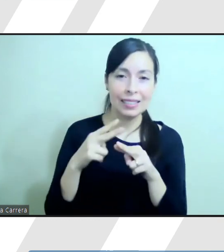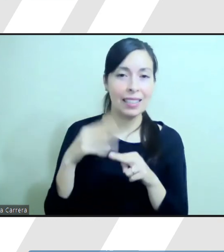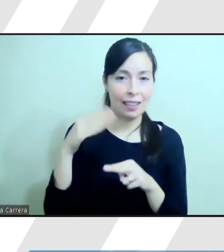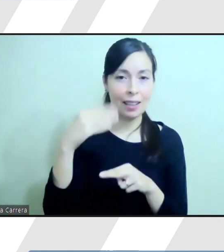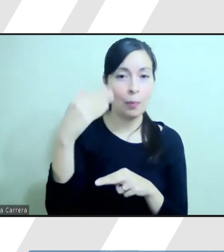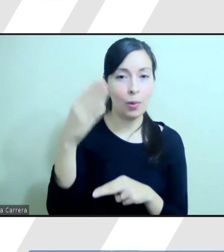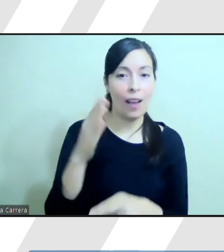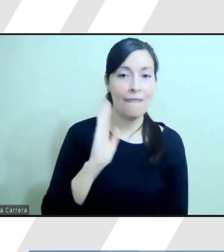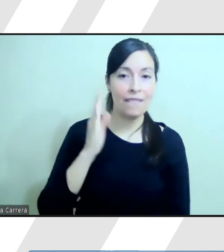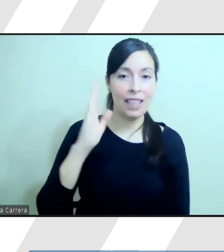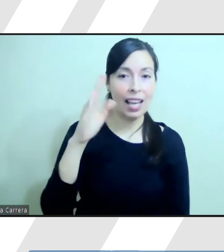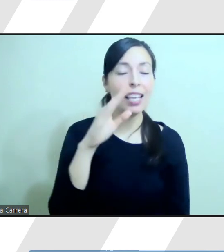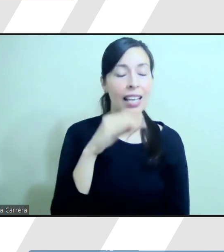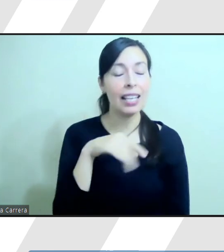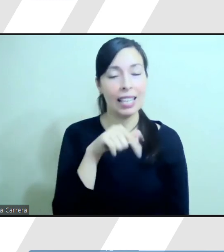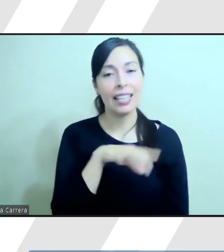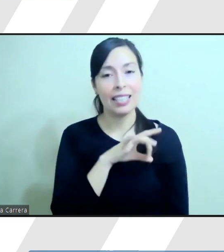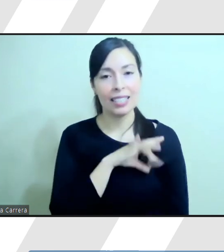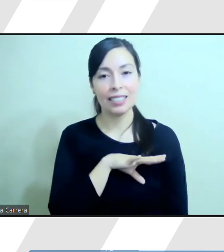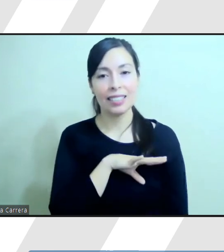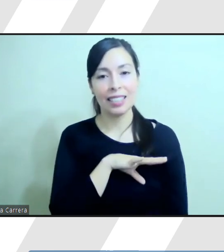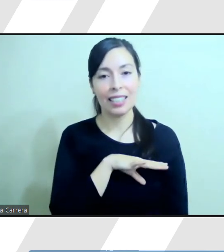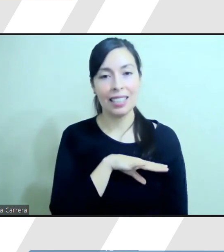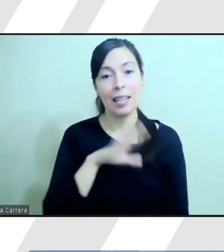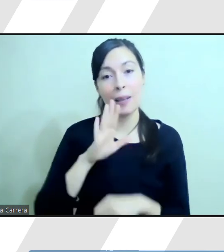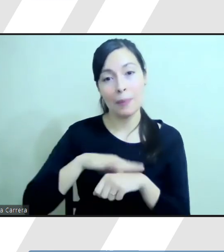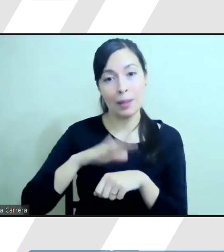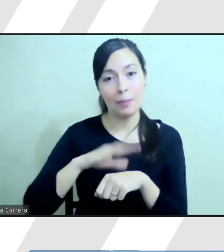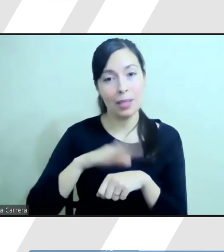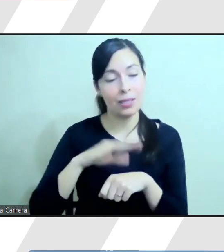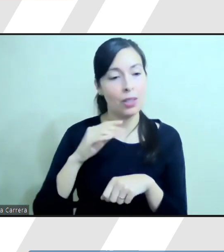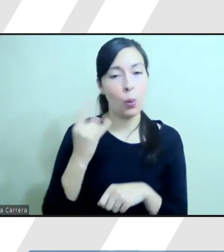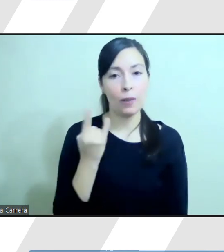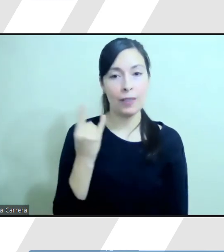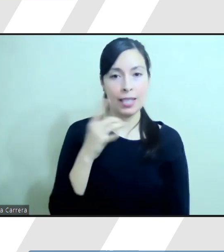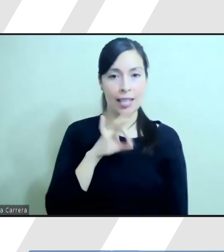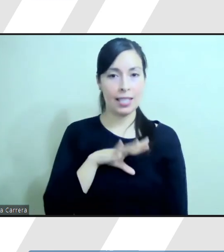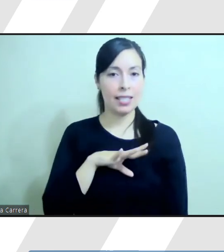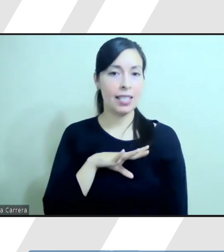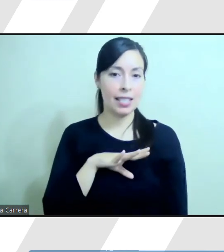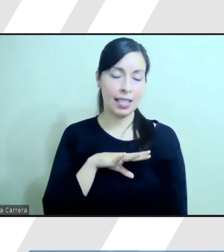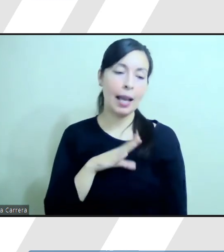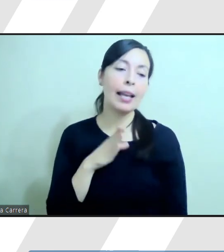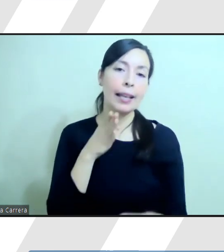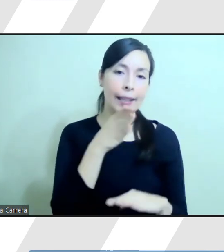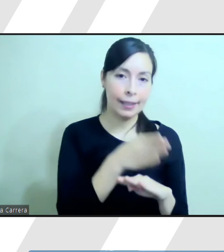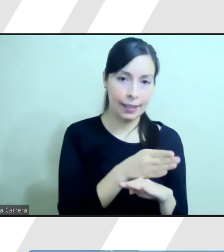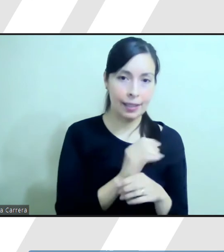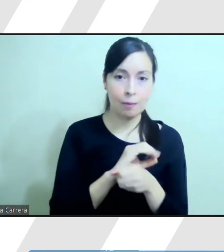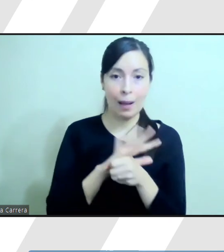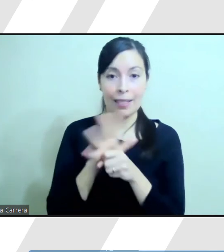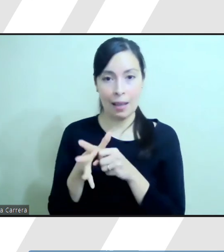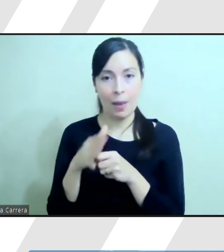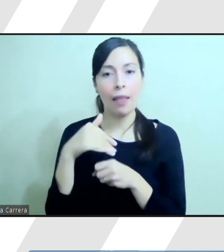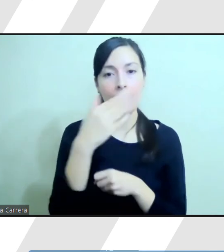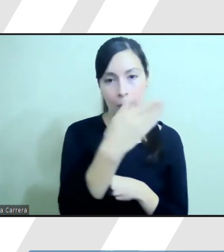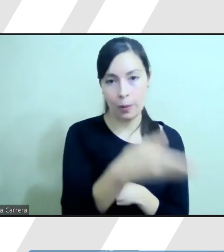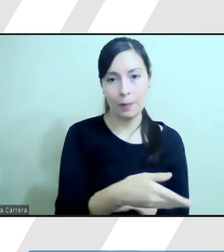viaje dentro de Chile y consiguiendo el permiso correspondiente de la Universidad de Chile una vez que pase la pandemia.